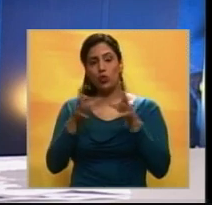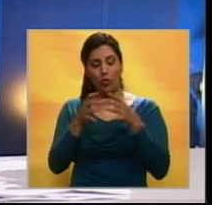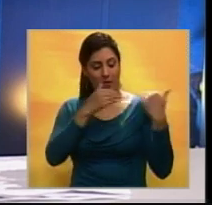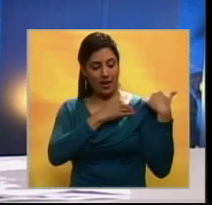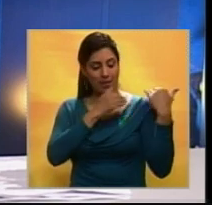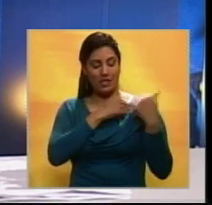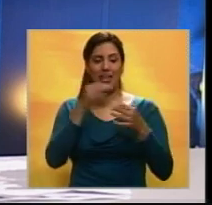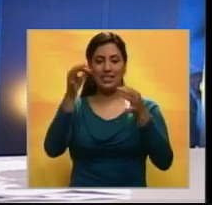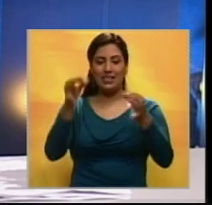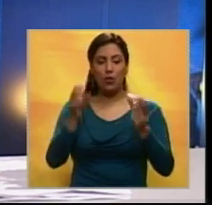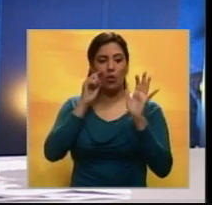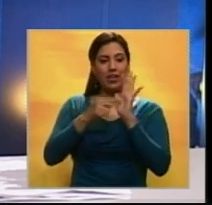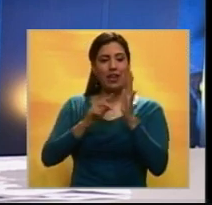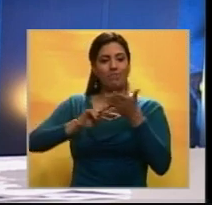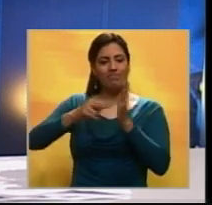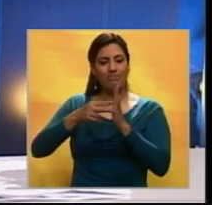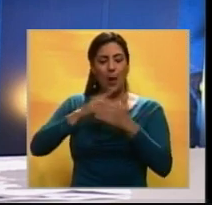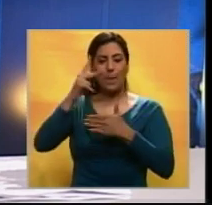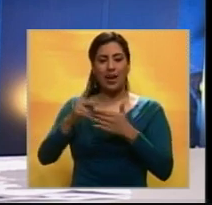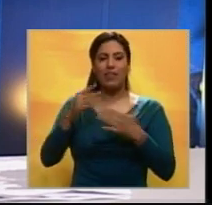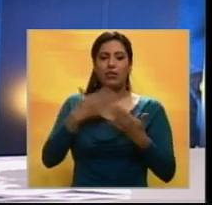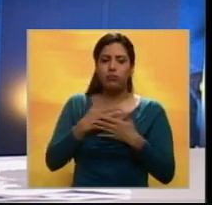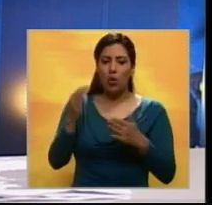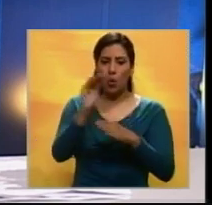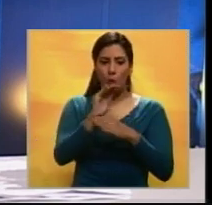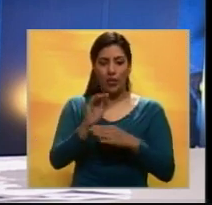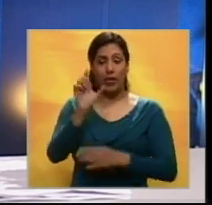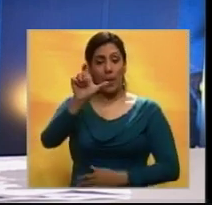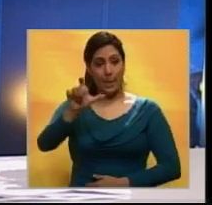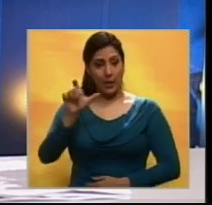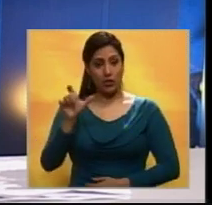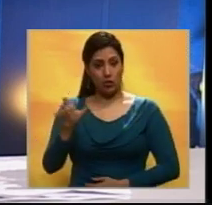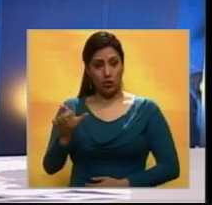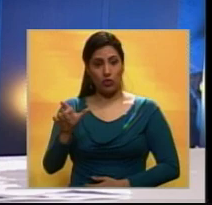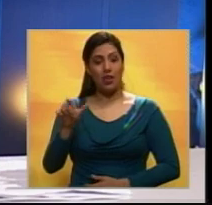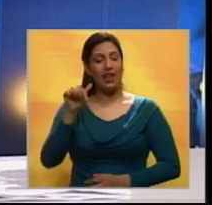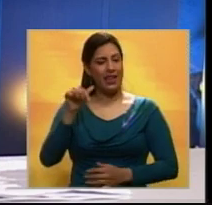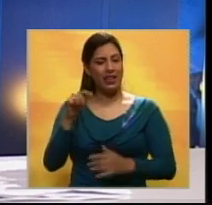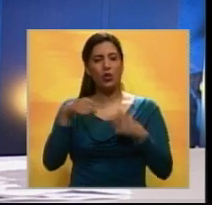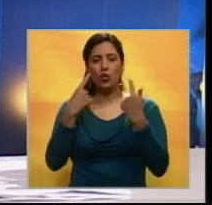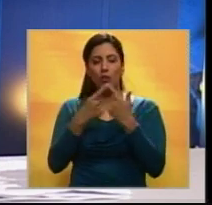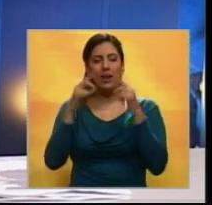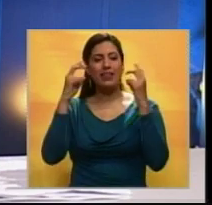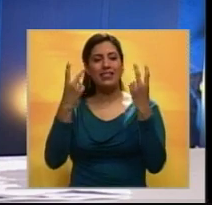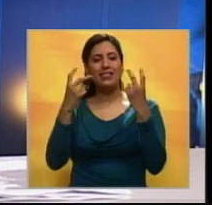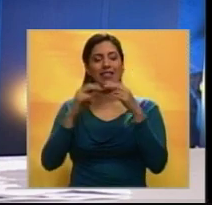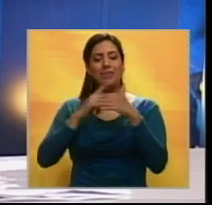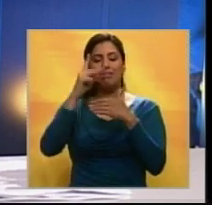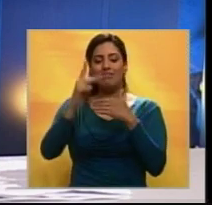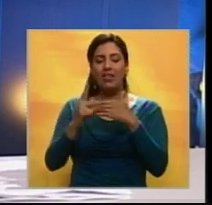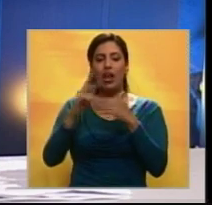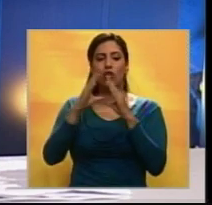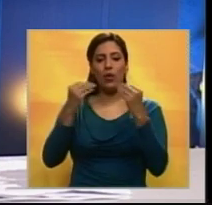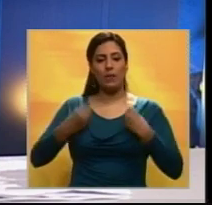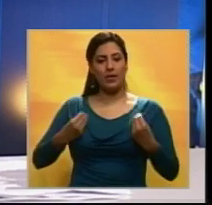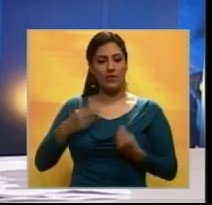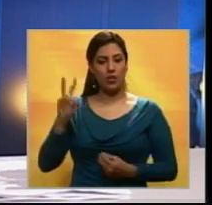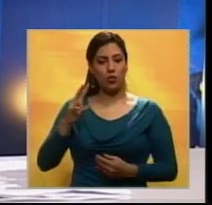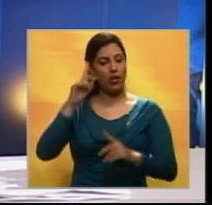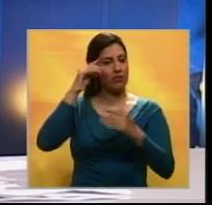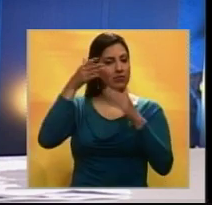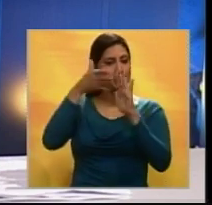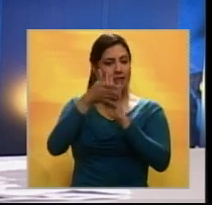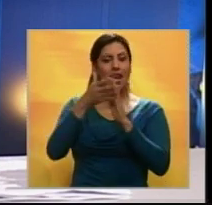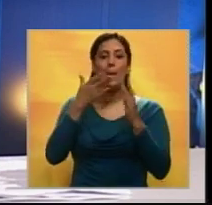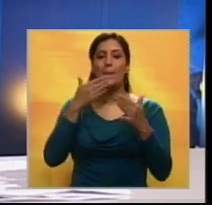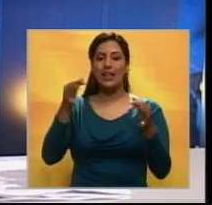y resguardo, planifican estrategias para brindar resguardo a la ciudadanía. Esto enmarcado en el plan A Toda Vida Venezuela, enfocándose en el vértice de